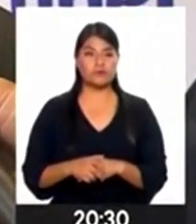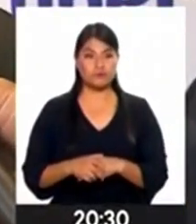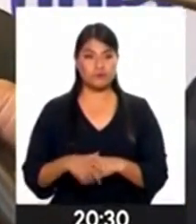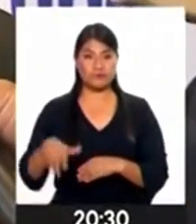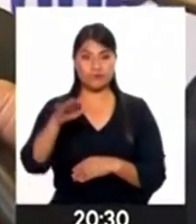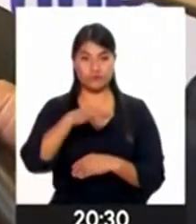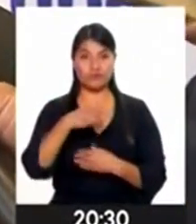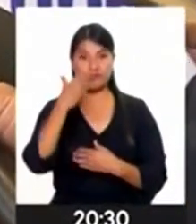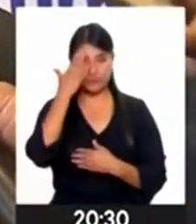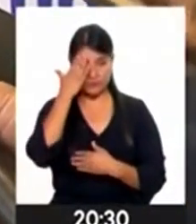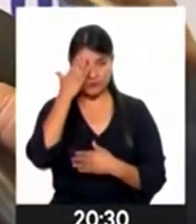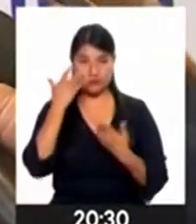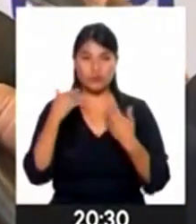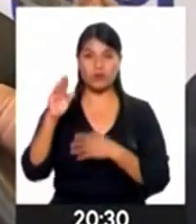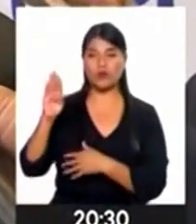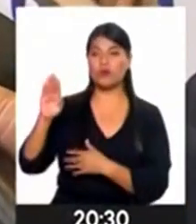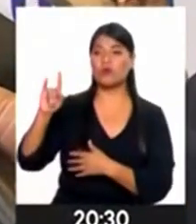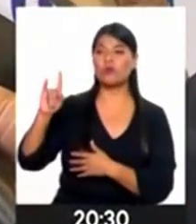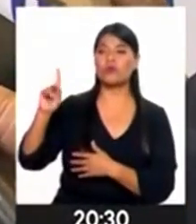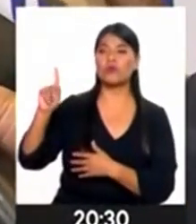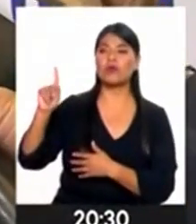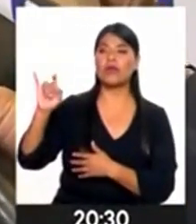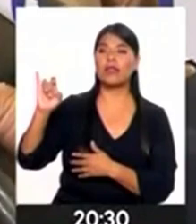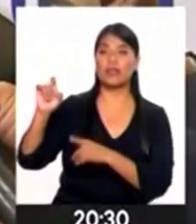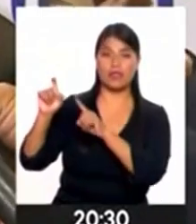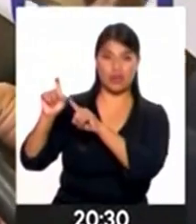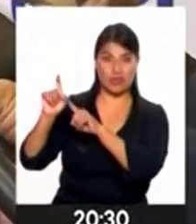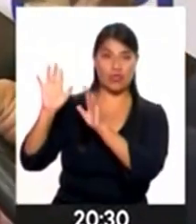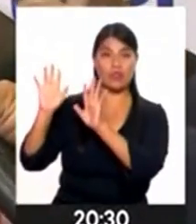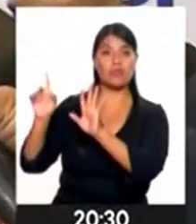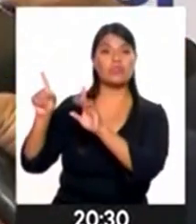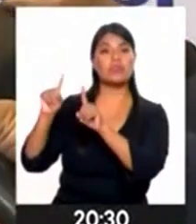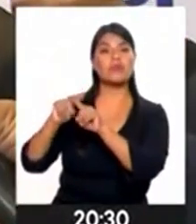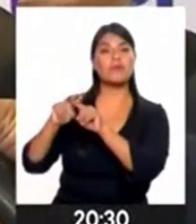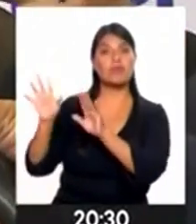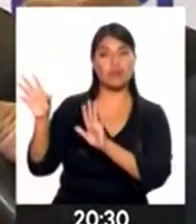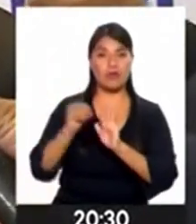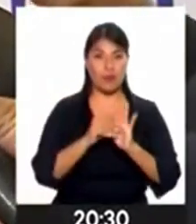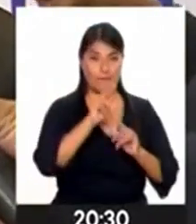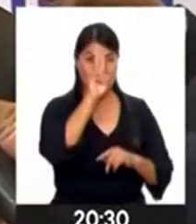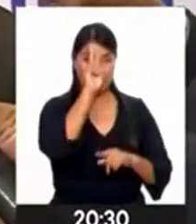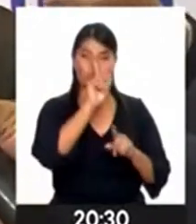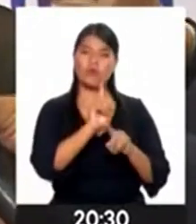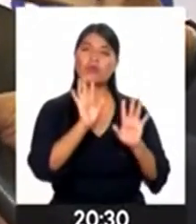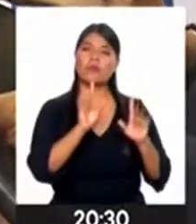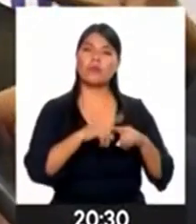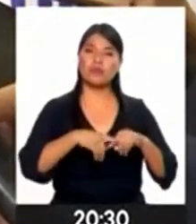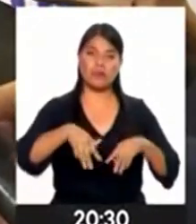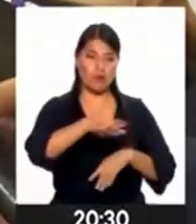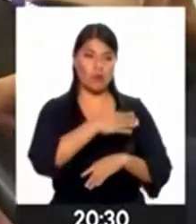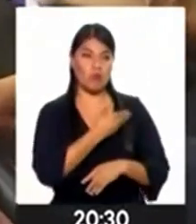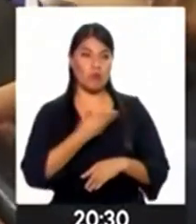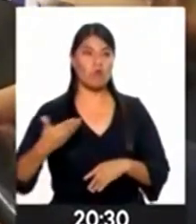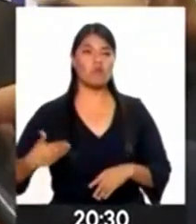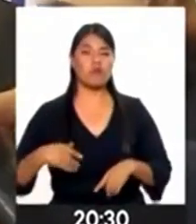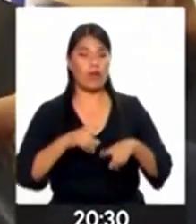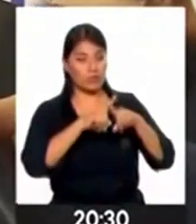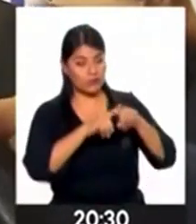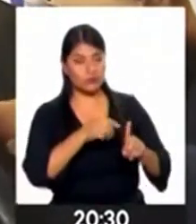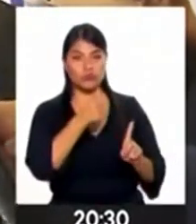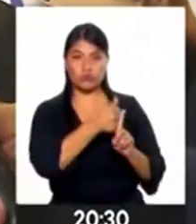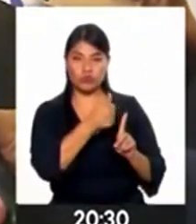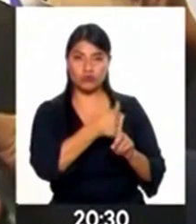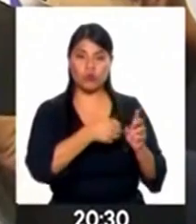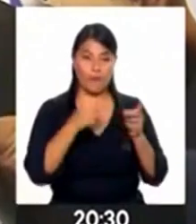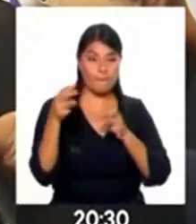Sabemos que el plan Bukele depende también del gobierno central. Ningún alcalde responsable podría decir que puede aplicar el plan Bukele, el método,